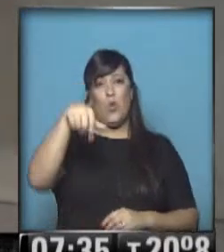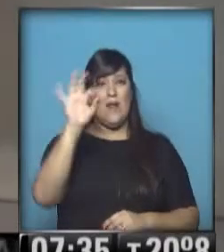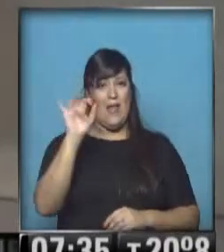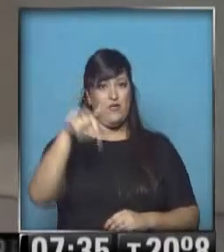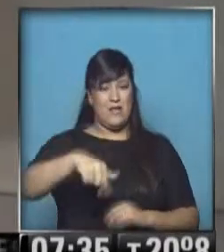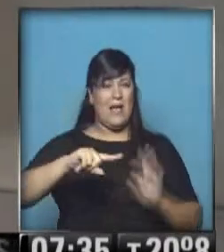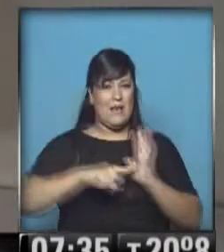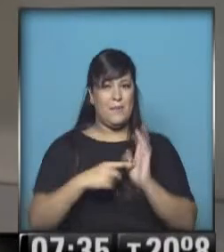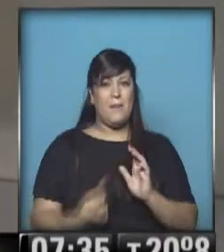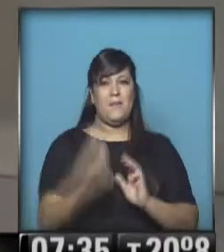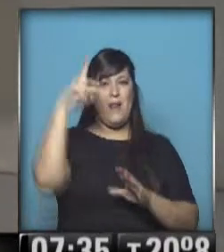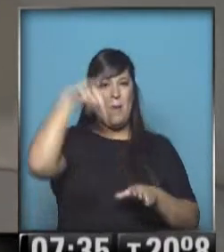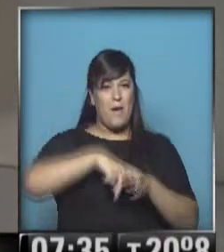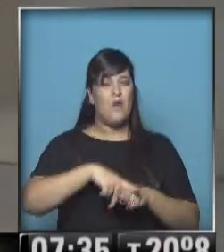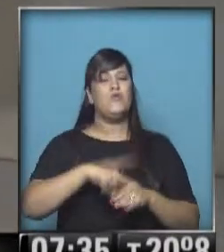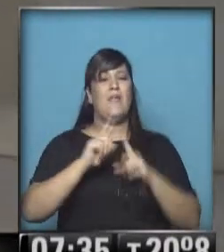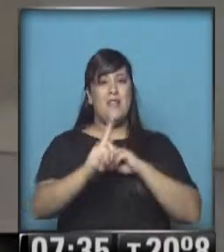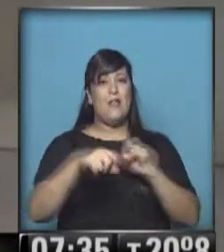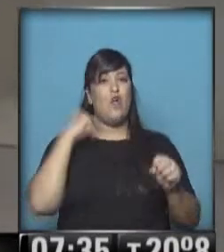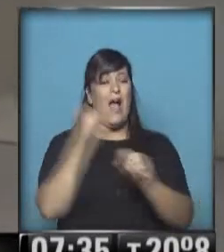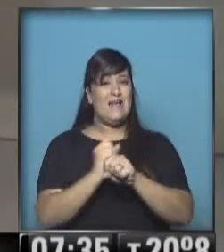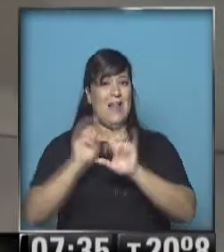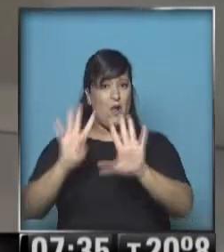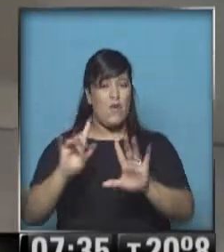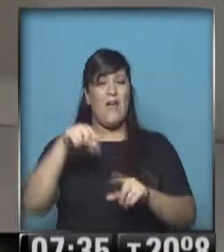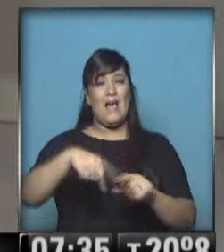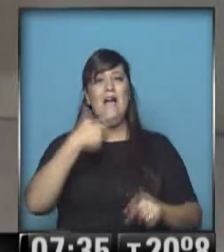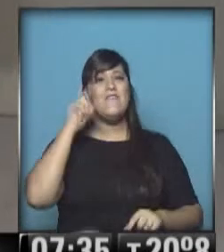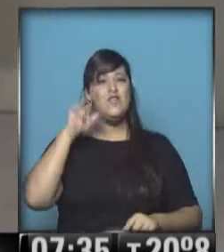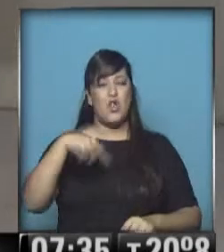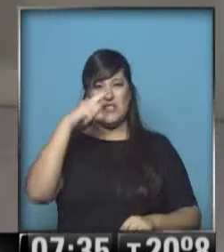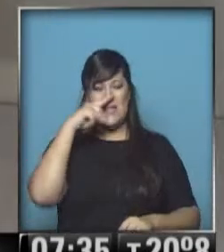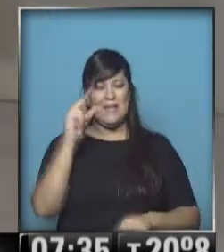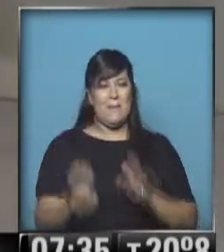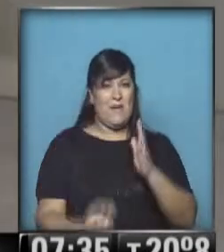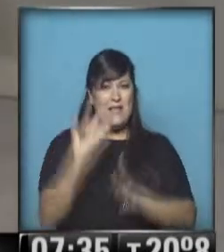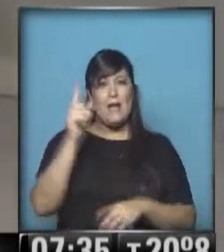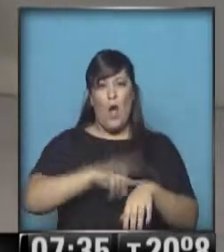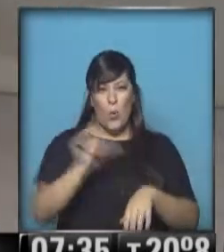metropolitana. Hacemos la primera pausa. Estamos en vivo hasta las 9. Esto es Vicencio de Mañana. Ya regresamos. Gracias.